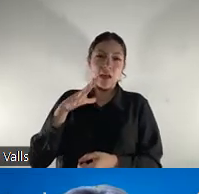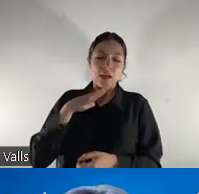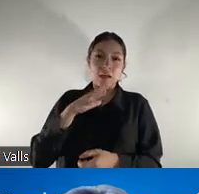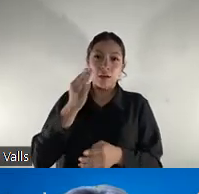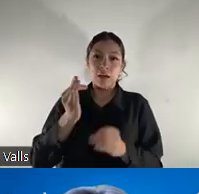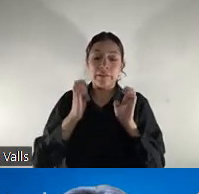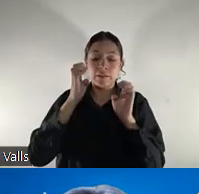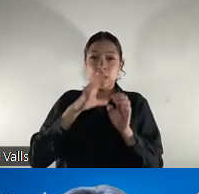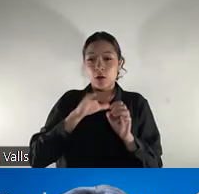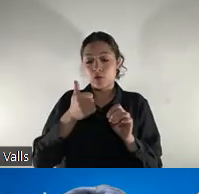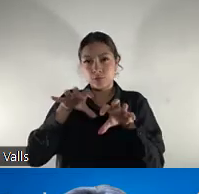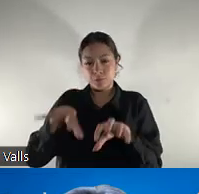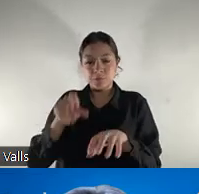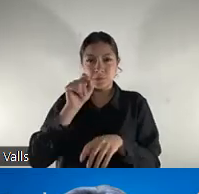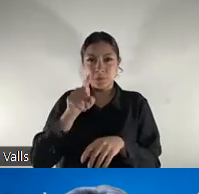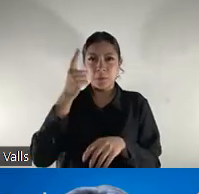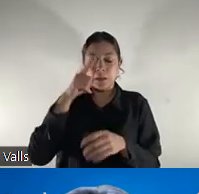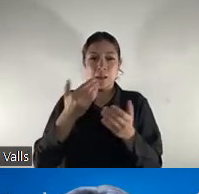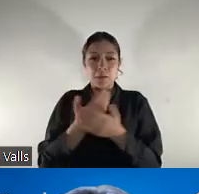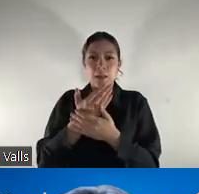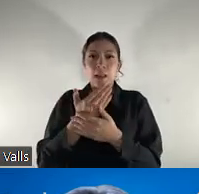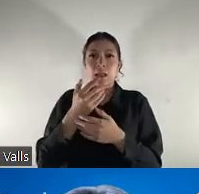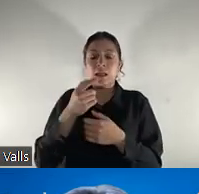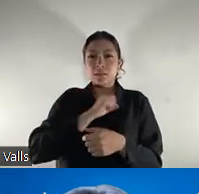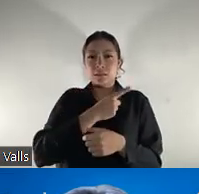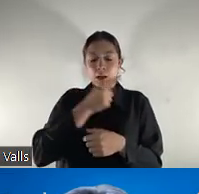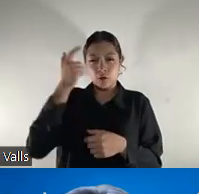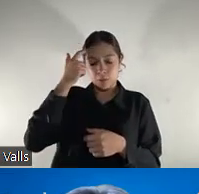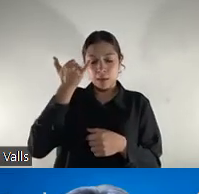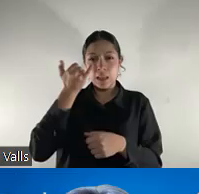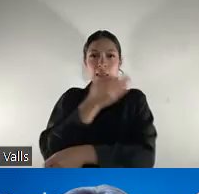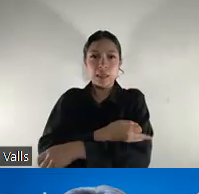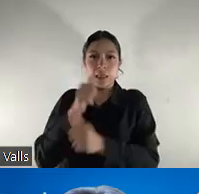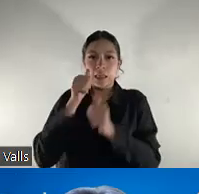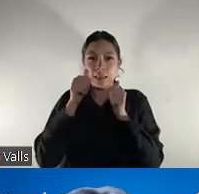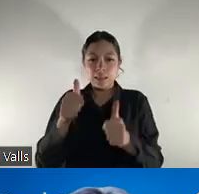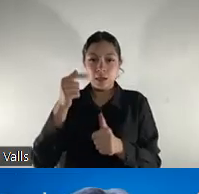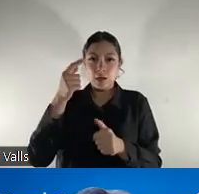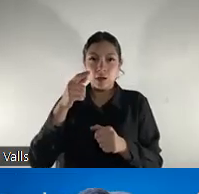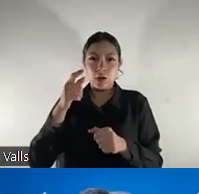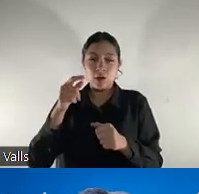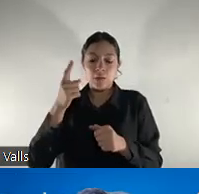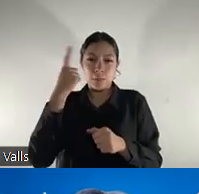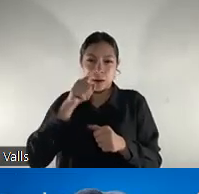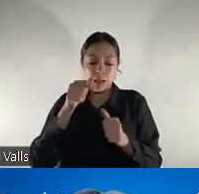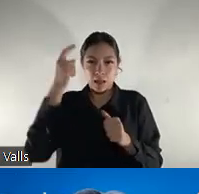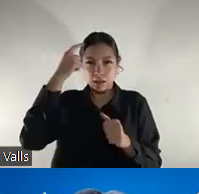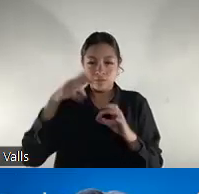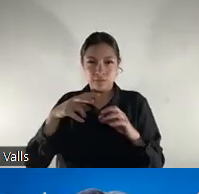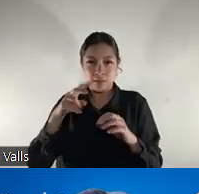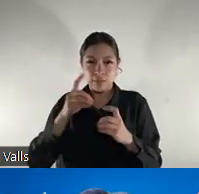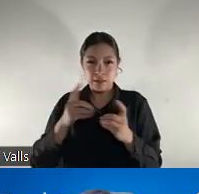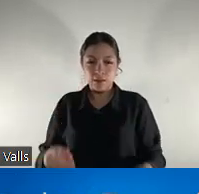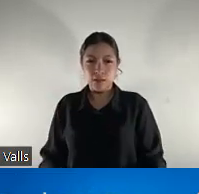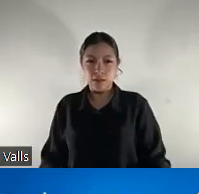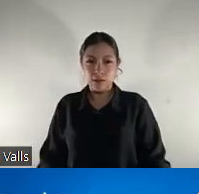por la mañana de salud mental y por las tardes es Clínica de Atención al Neurodesarrollo. Bien, este es nuestro